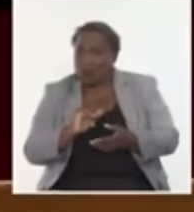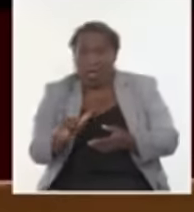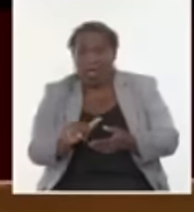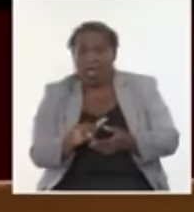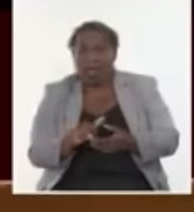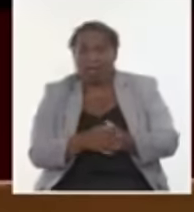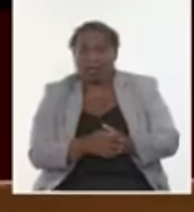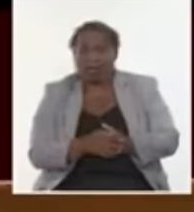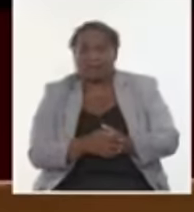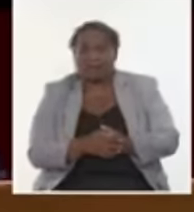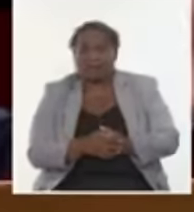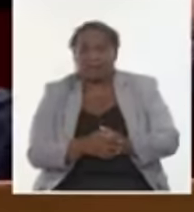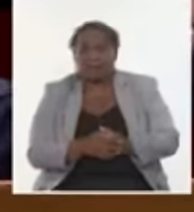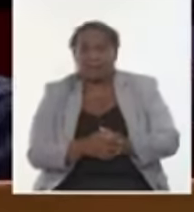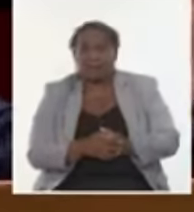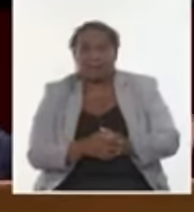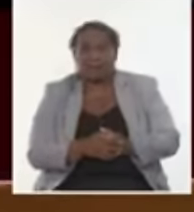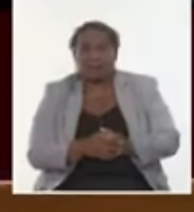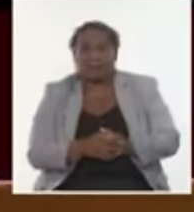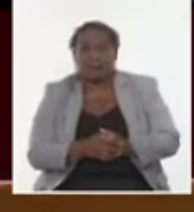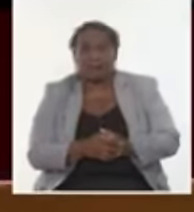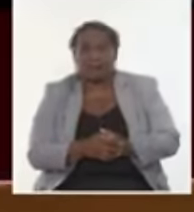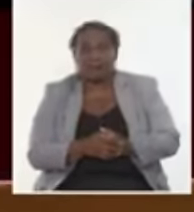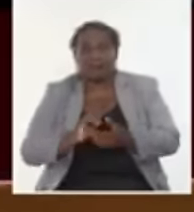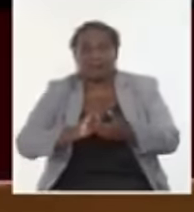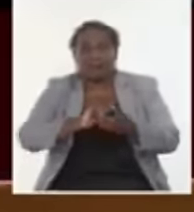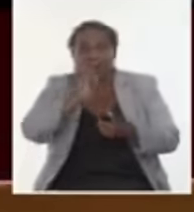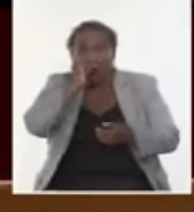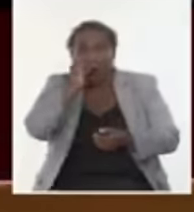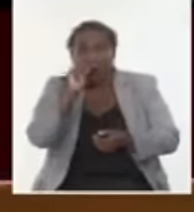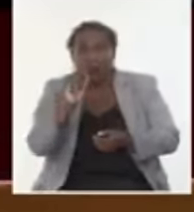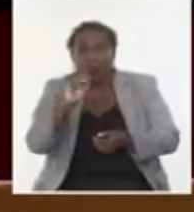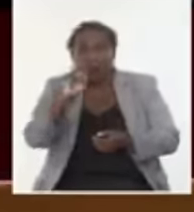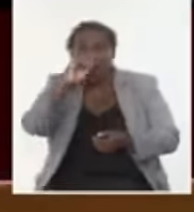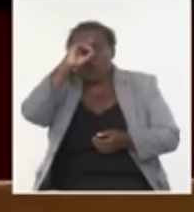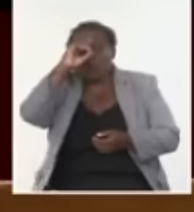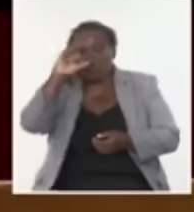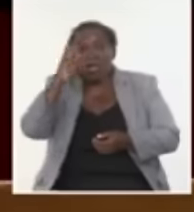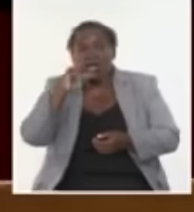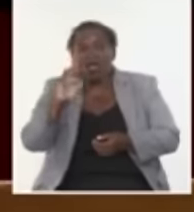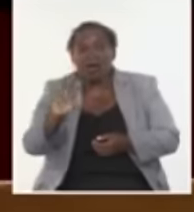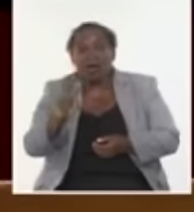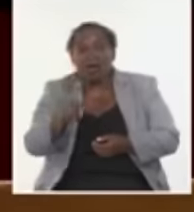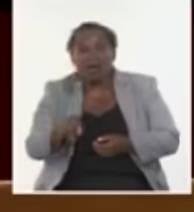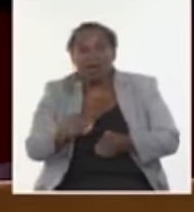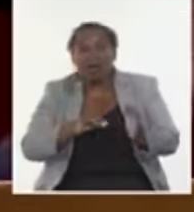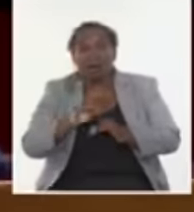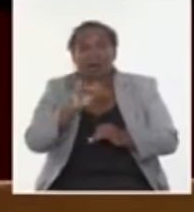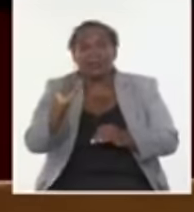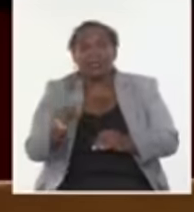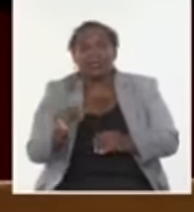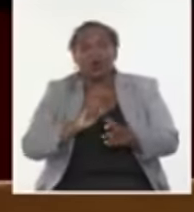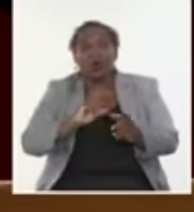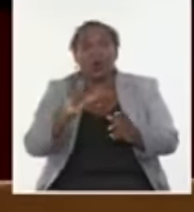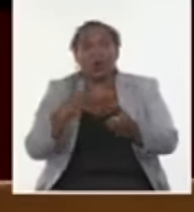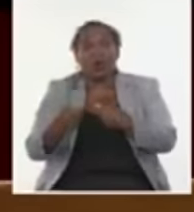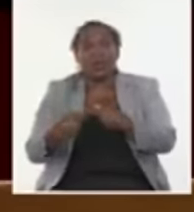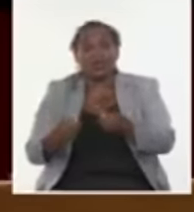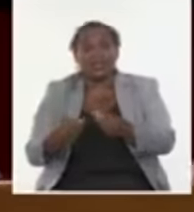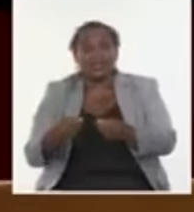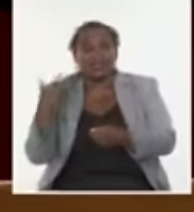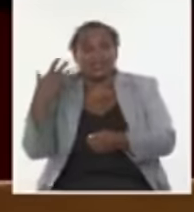Y en eso ya el compañero Oscar, ministro de Comercio Exterior, dirige también un